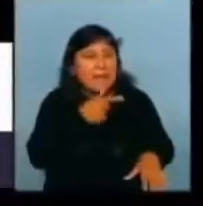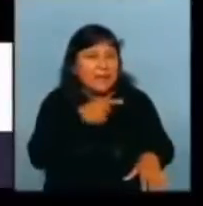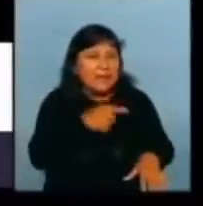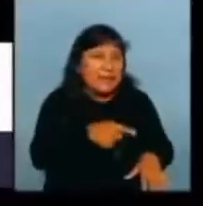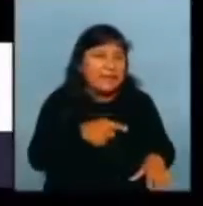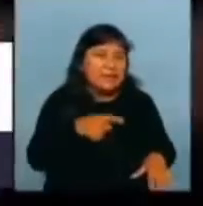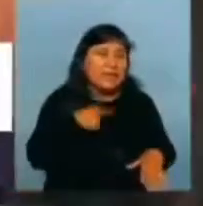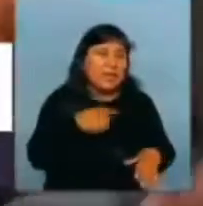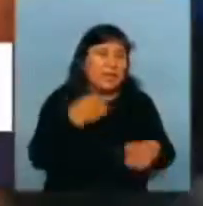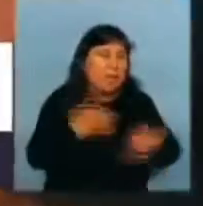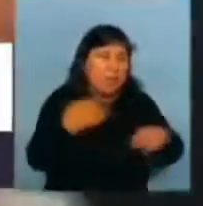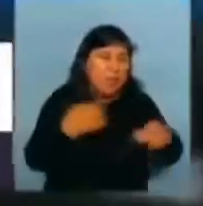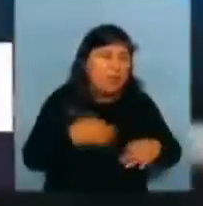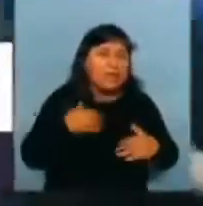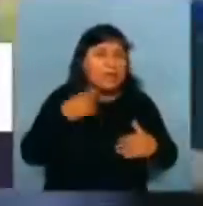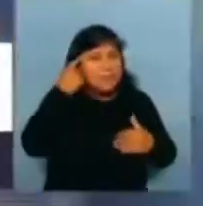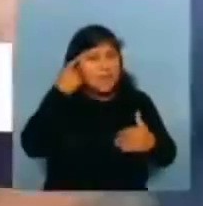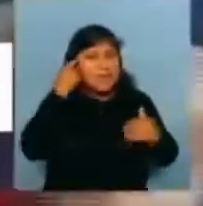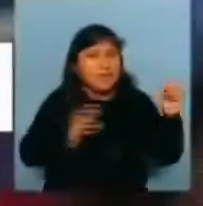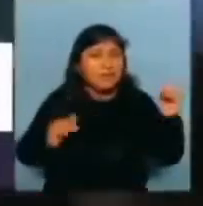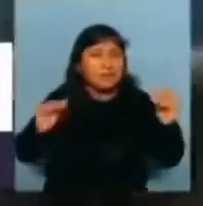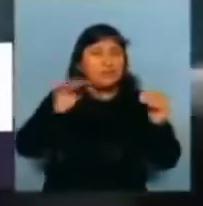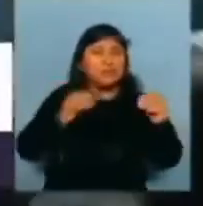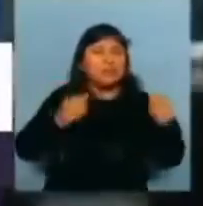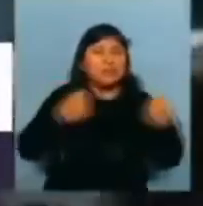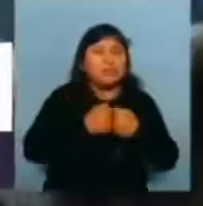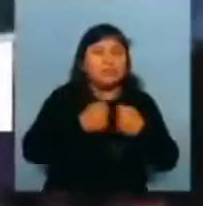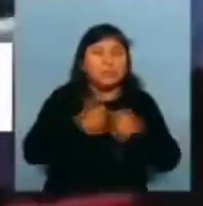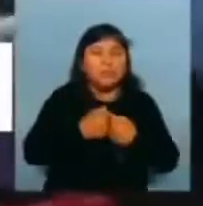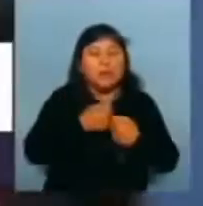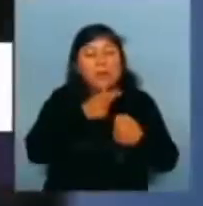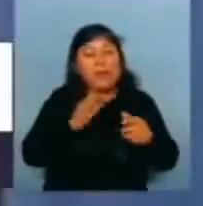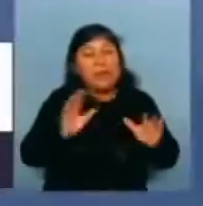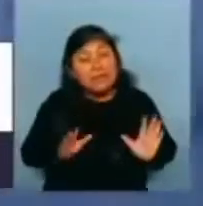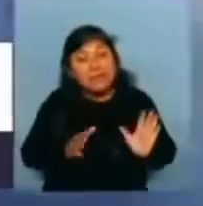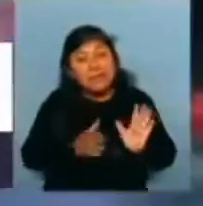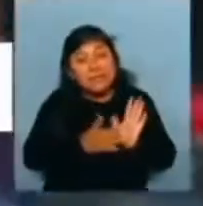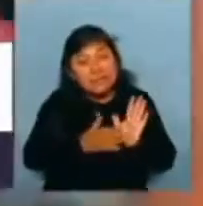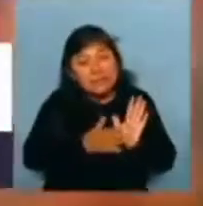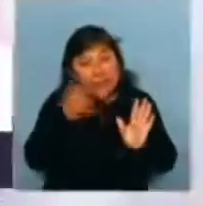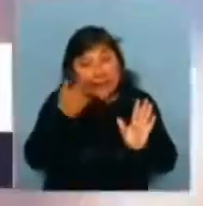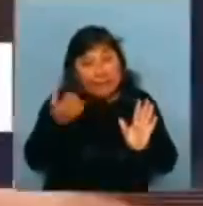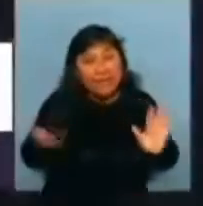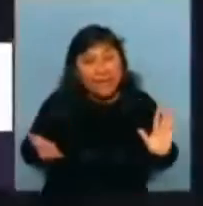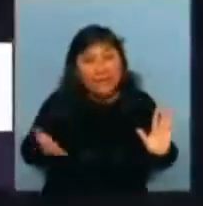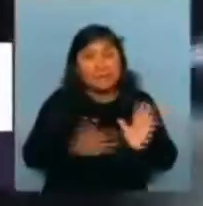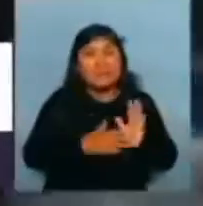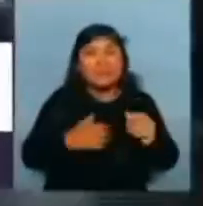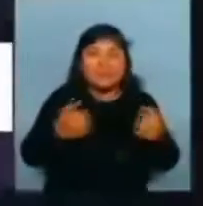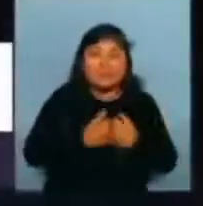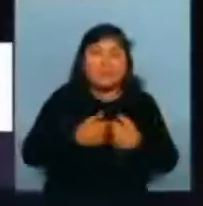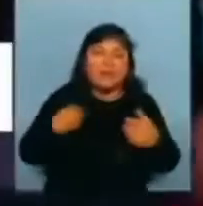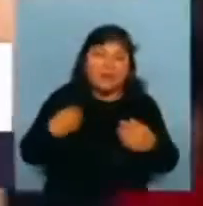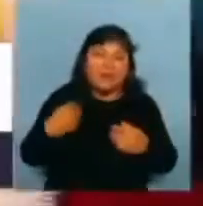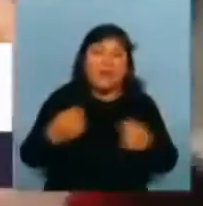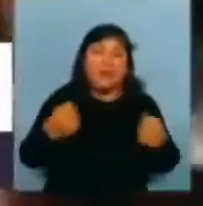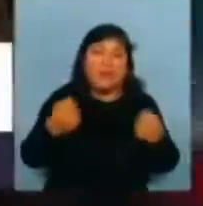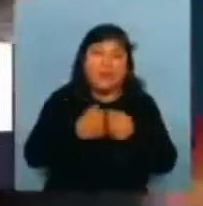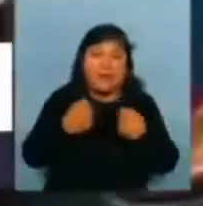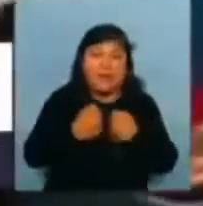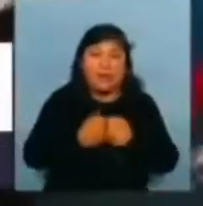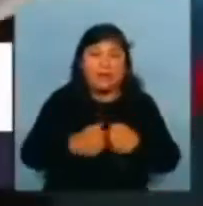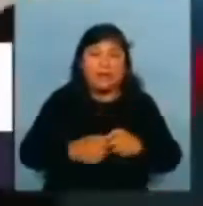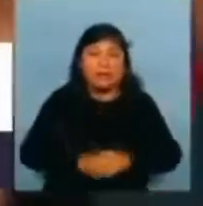ver cuál era mi nivel. Quería ver si estaba a la altura de la circunstancia y bueno, ahí fue el sí, y bueno, agarrar la pelea, si